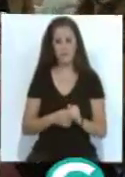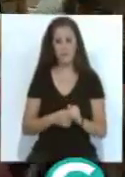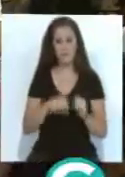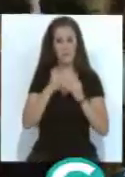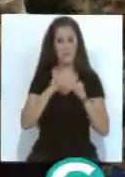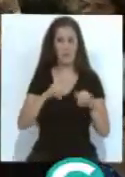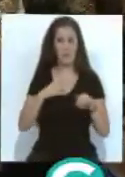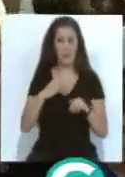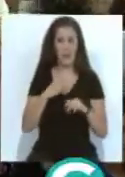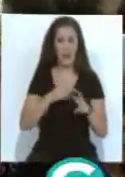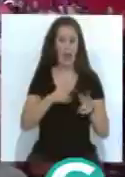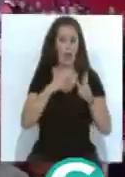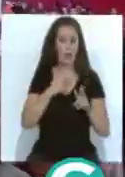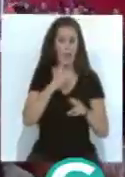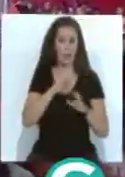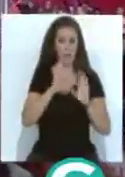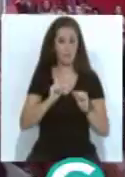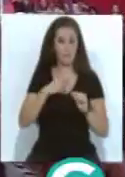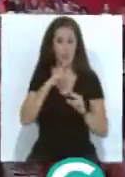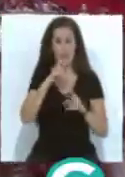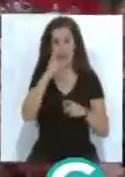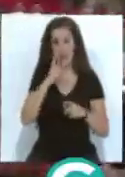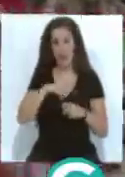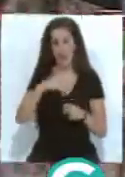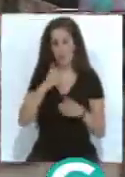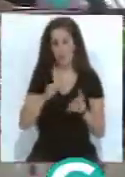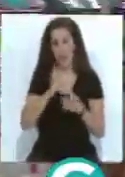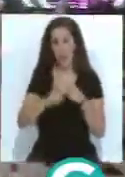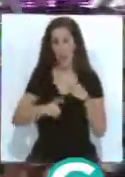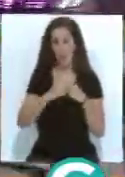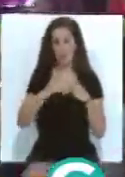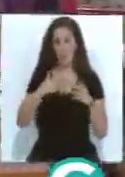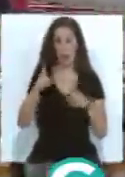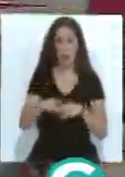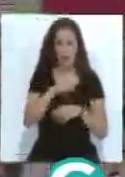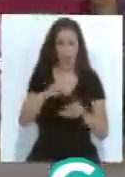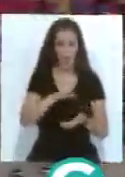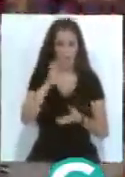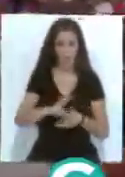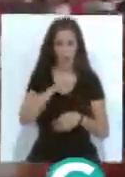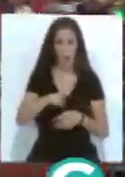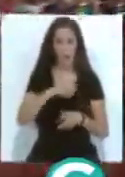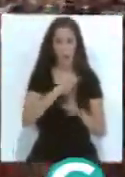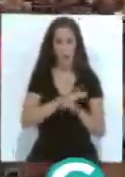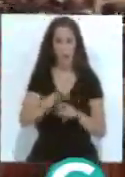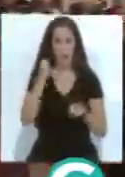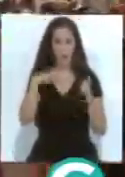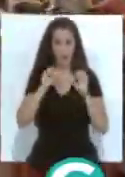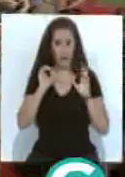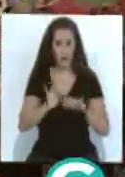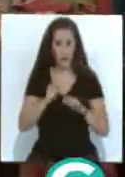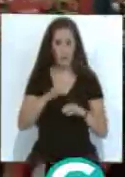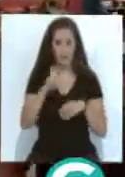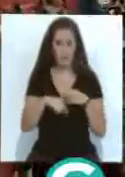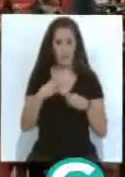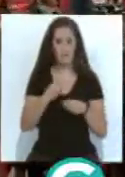La fiesta de los cañonazos se consolida en la agenda de agosto. Su programación, las atracciones infantiles, juegos y actuaciones forman ya